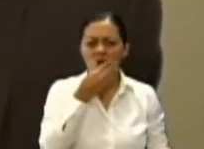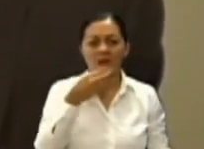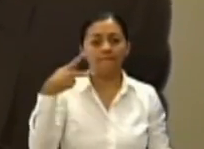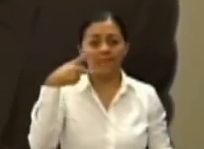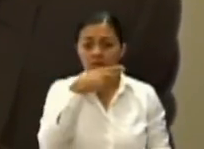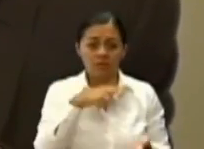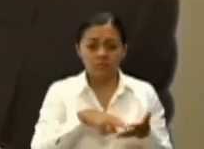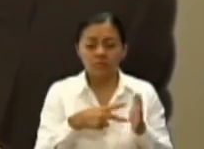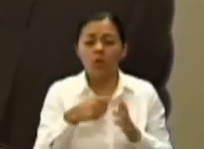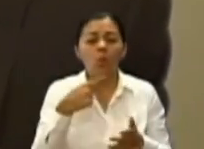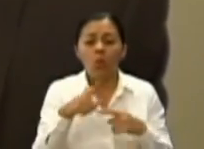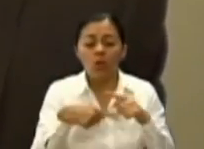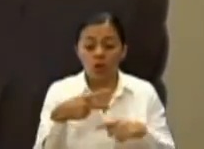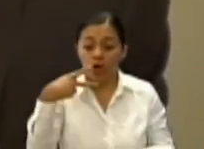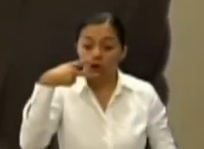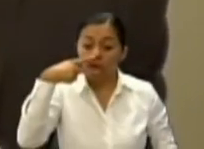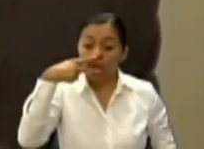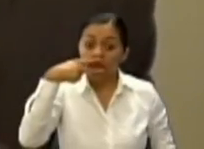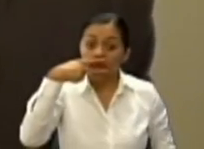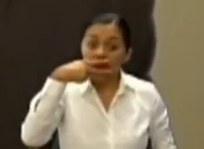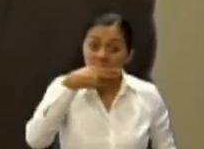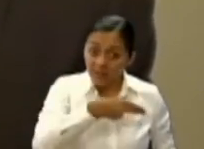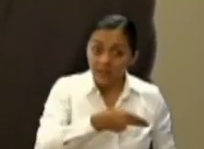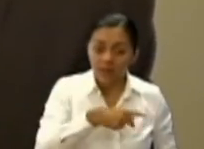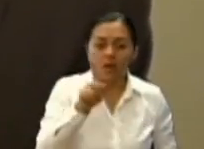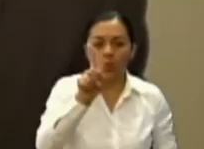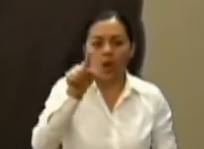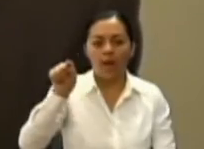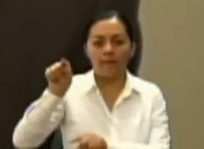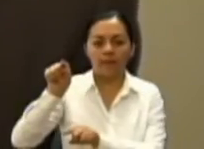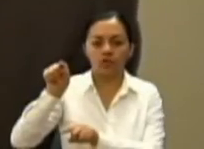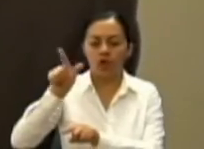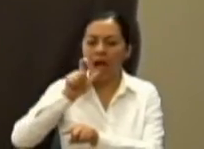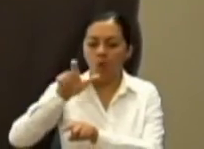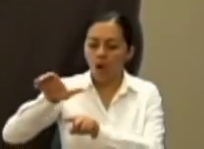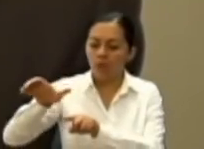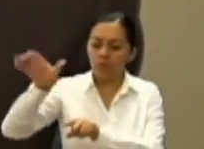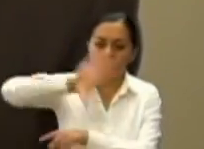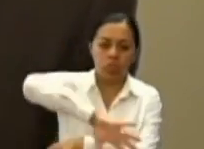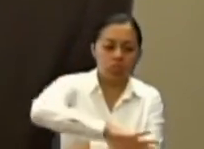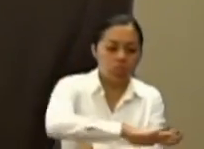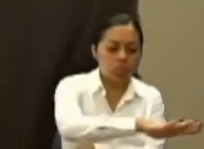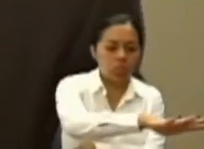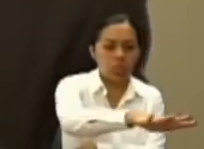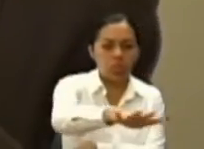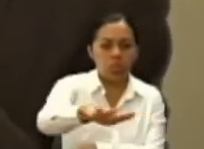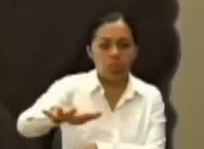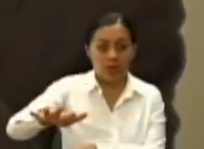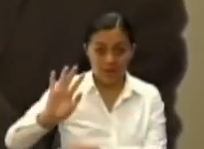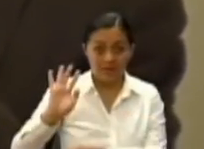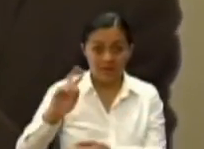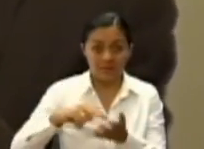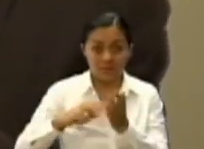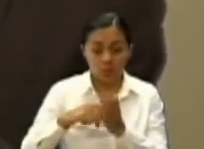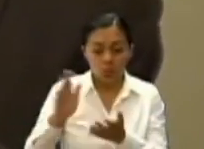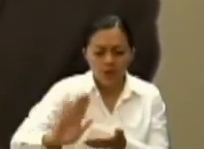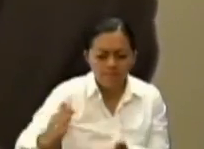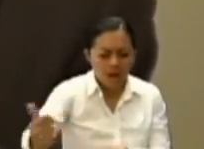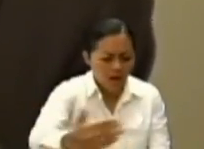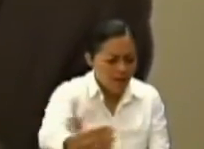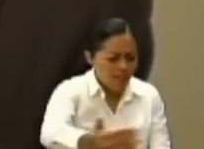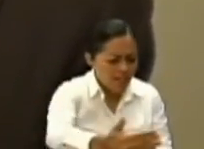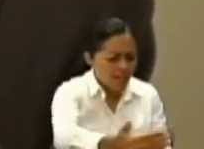como un vaso que se riega podrá recoger algo del agua pero nunca se recuesta algo que es maquiavélico calumnia calumnia que algo queda es una estrategia